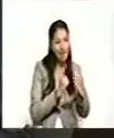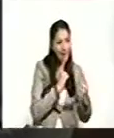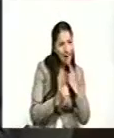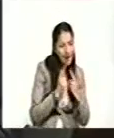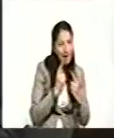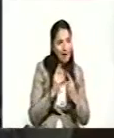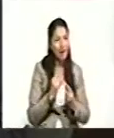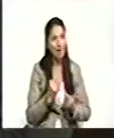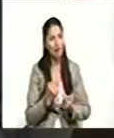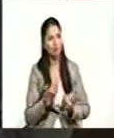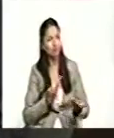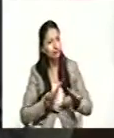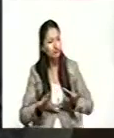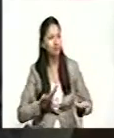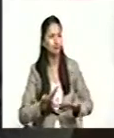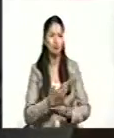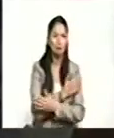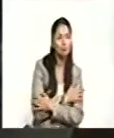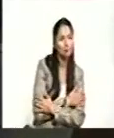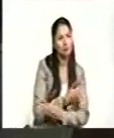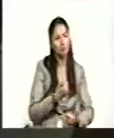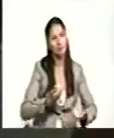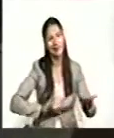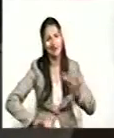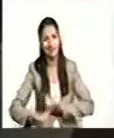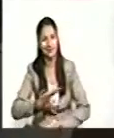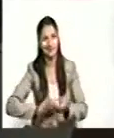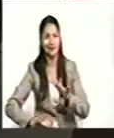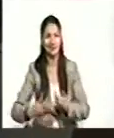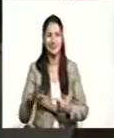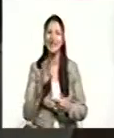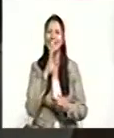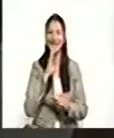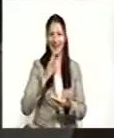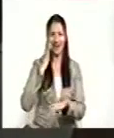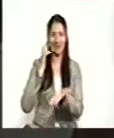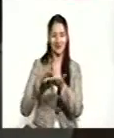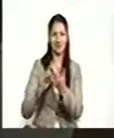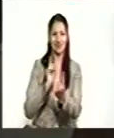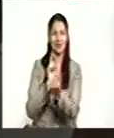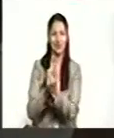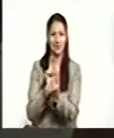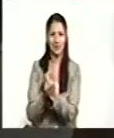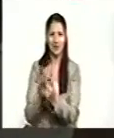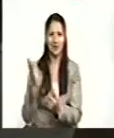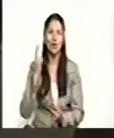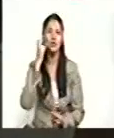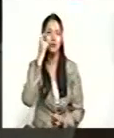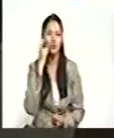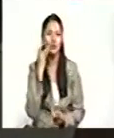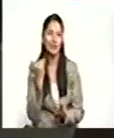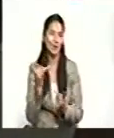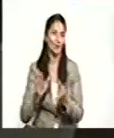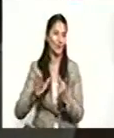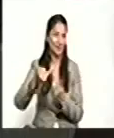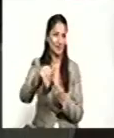presidían afectuoso con la comunidad de Buenaventura y con la comunidad del